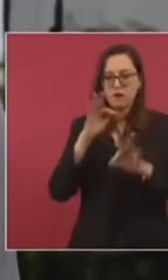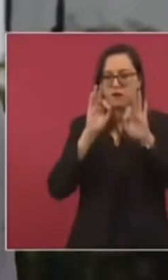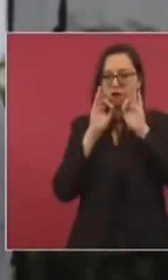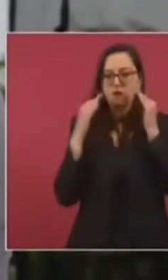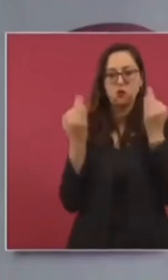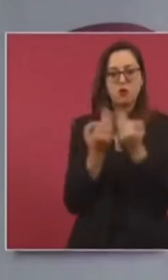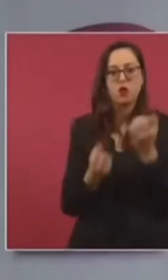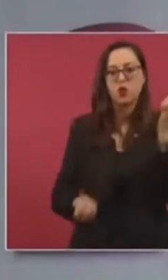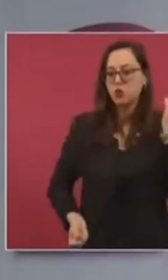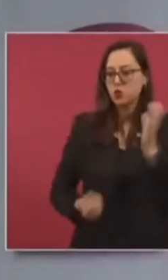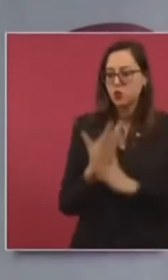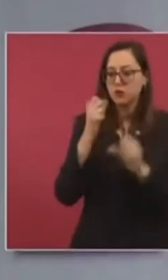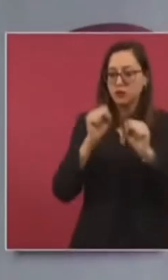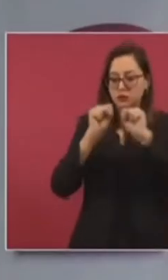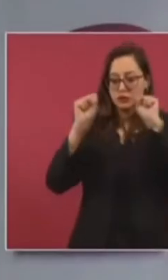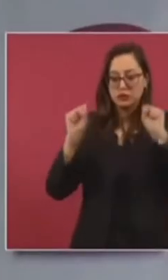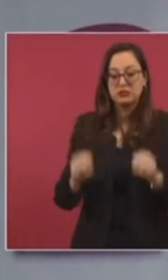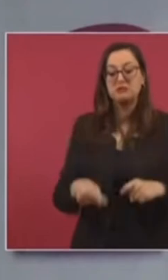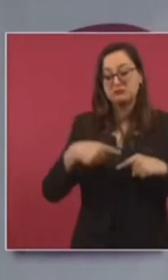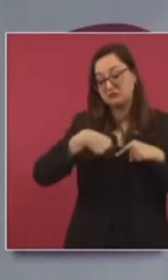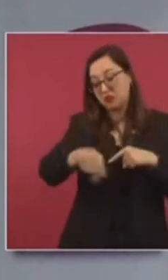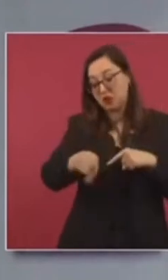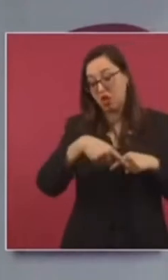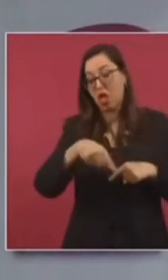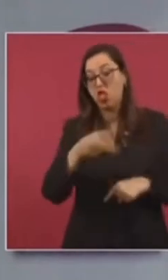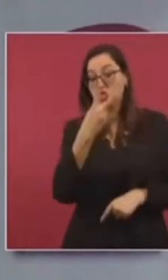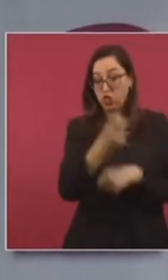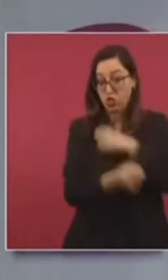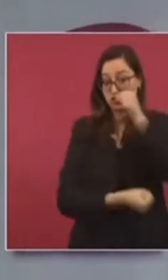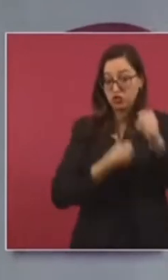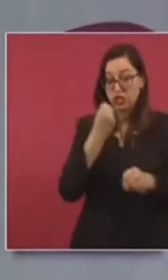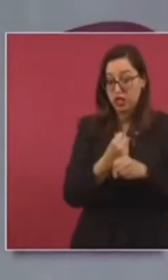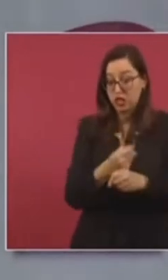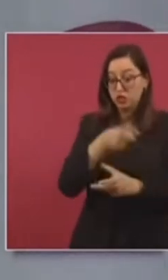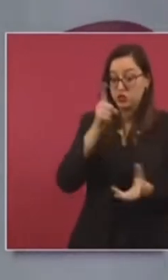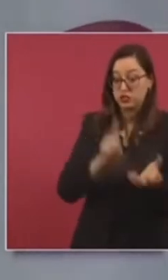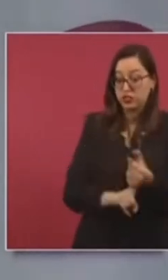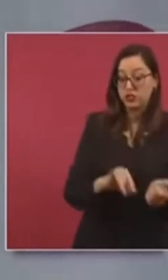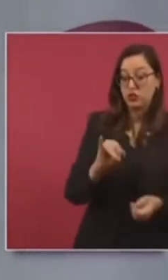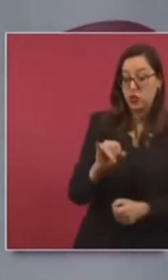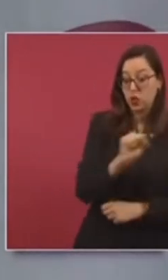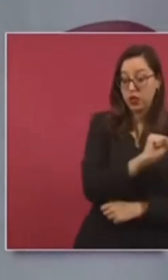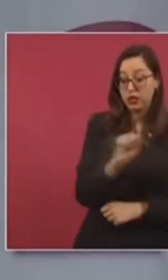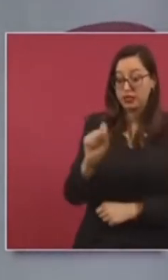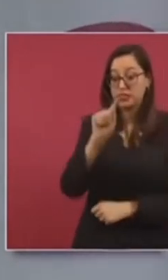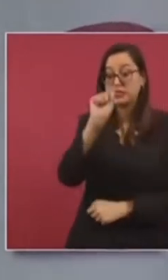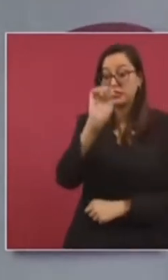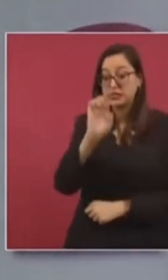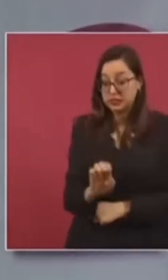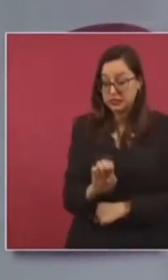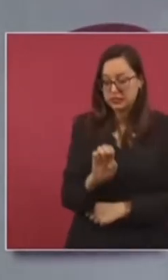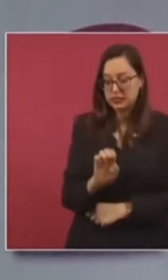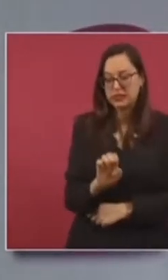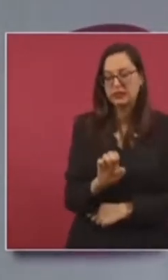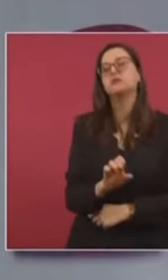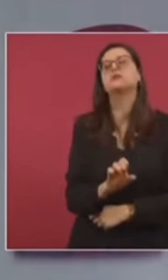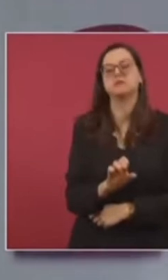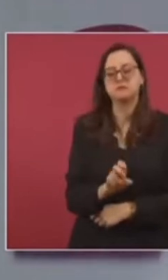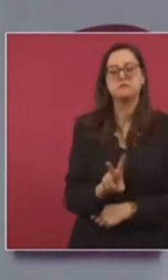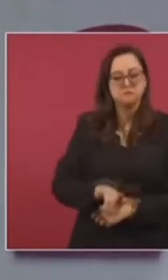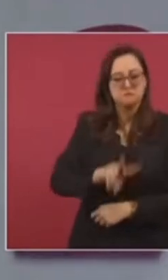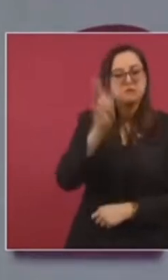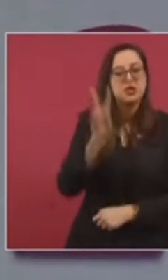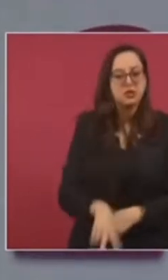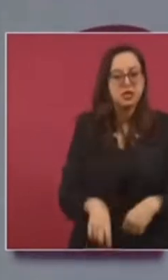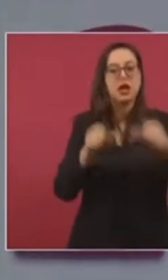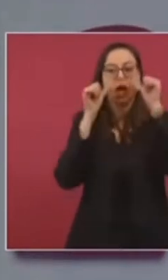las prioridades de gasto del país van en la dirección contraria. AMLO ha enfatizado la importancia de enfocar los recursos del